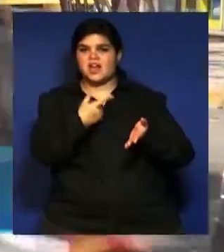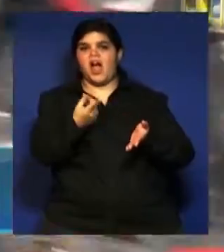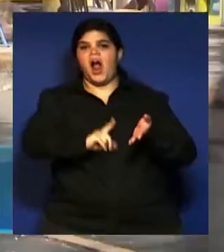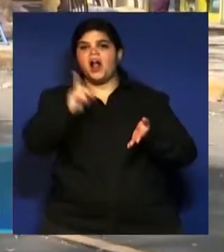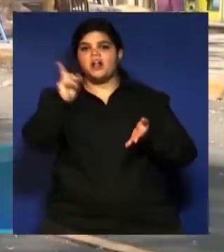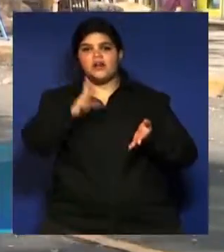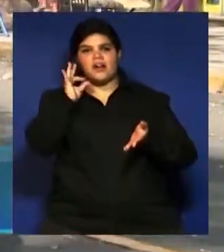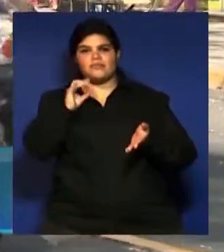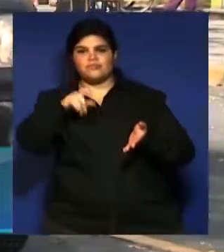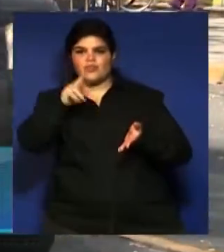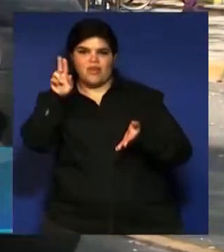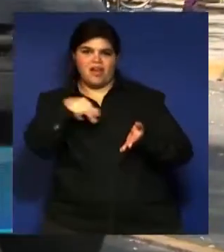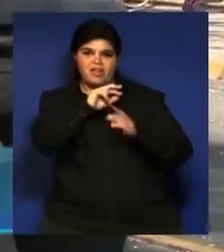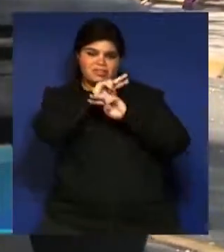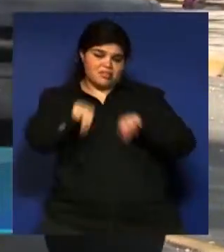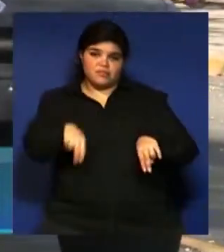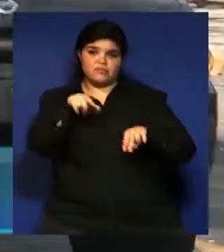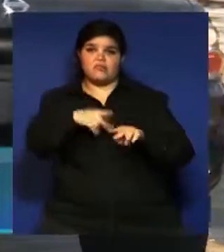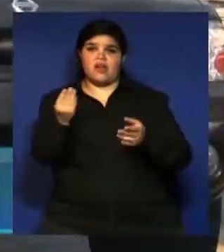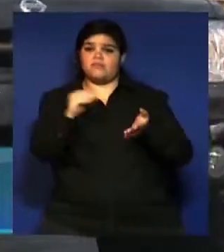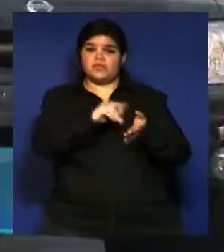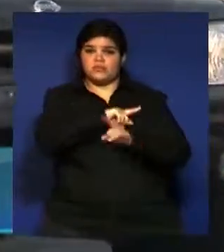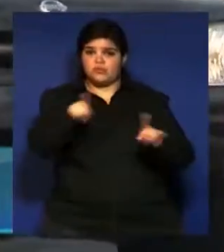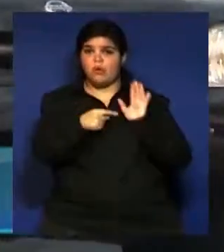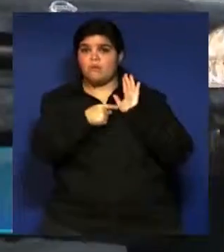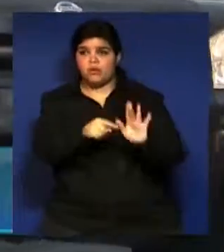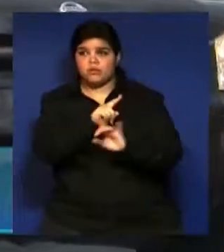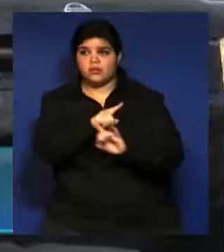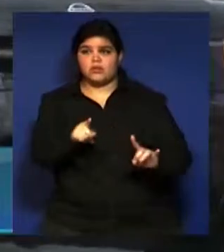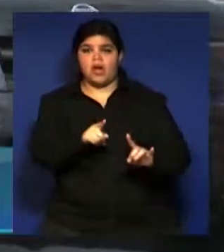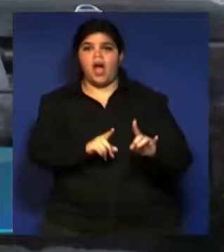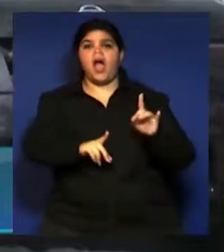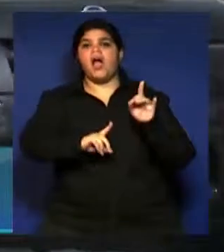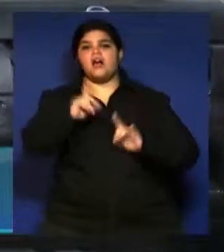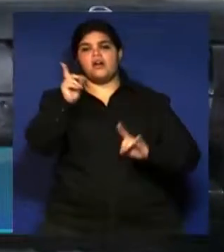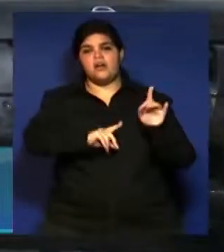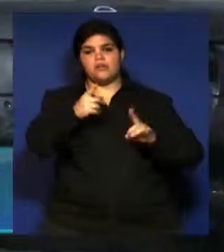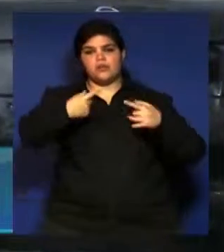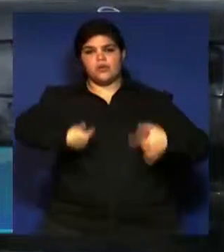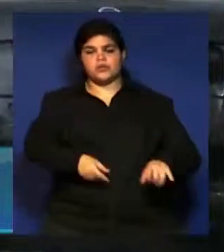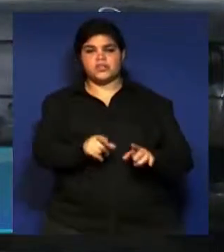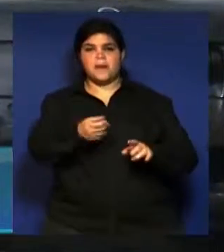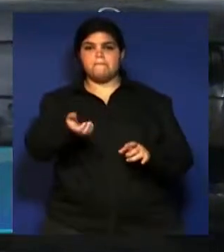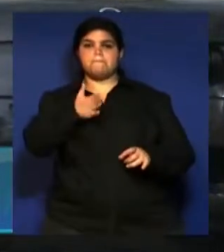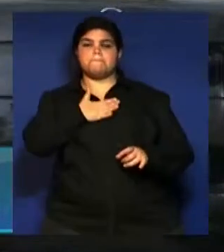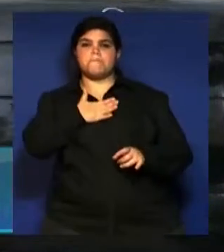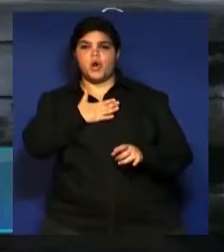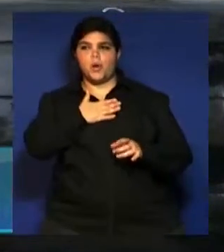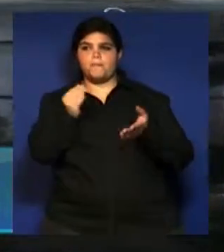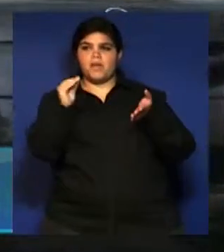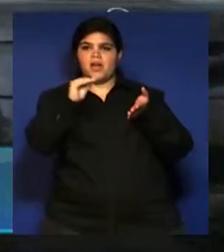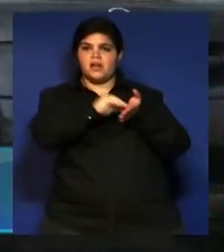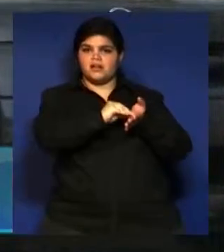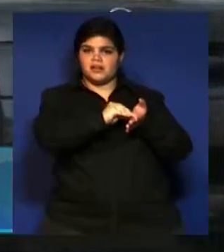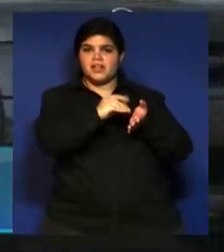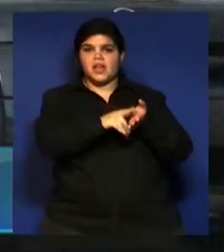existen distintas medidas de clasificación de la información personal y de hecho está protegida también por la ley de habeas data